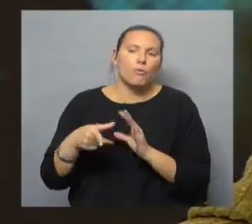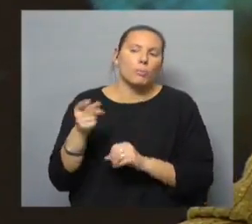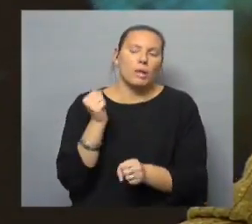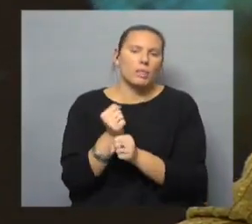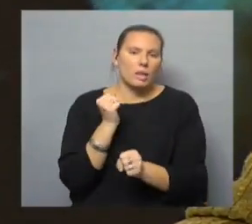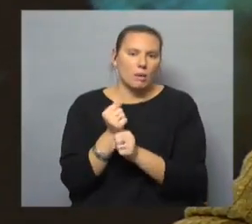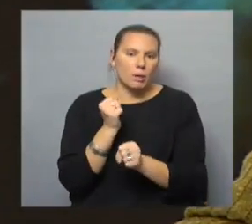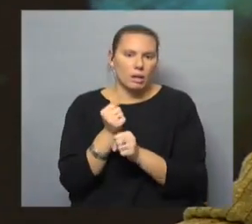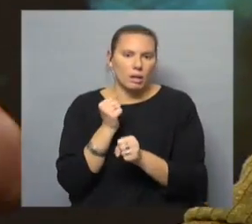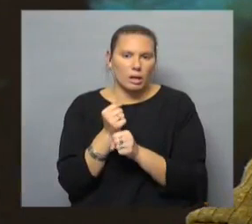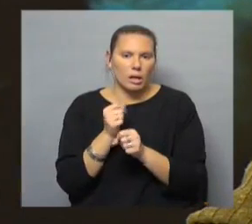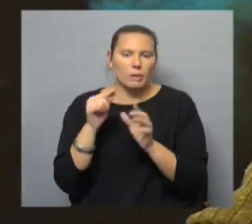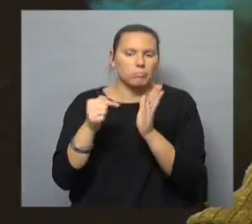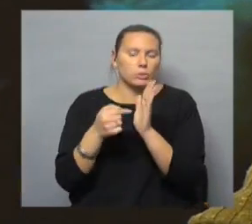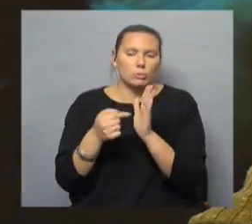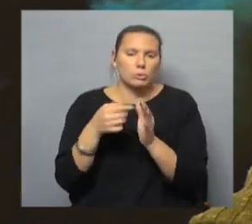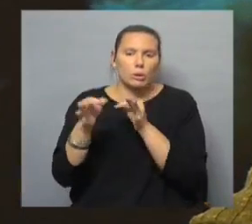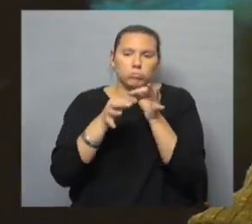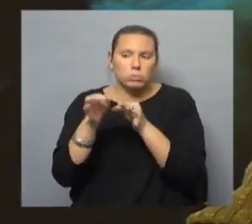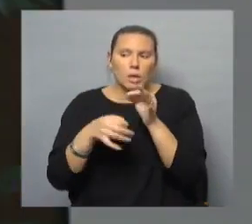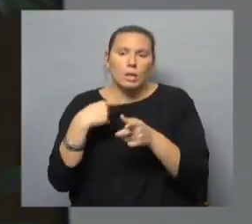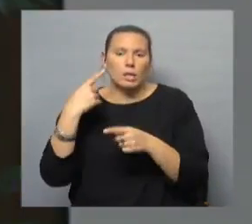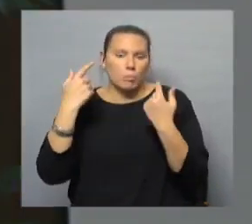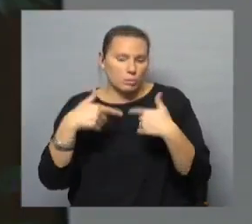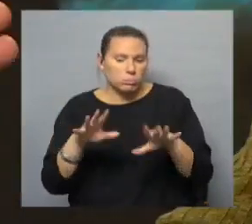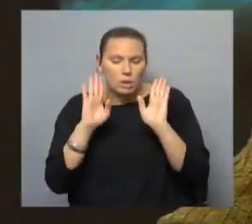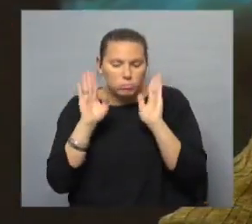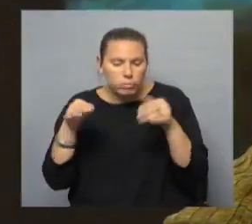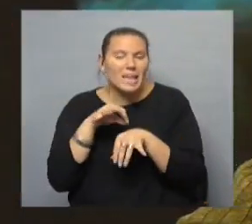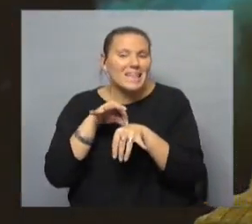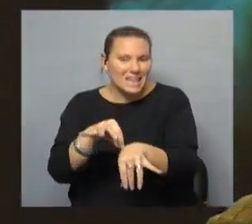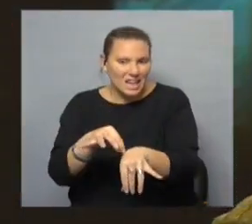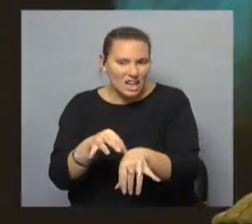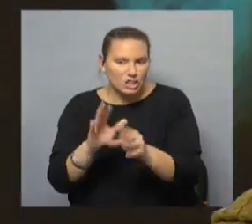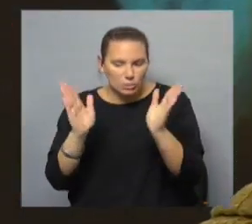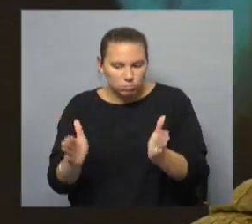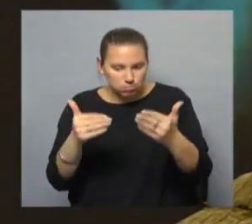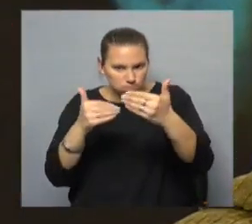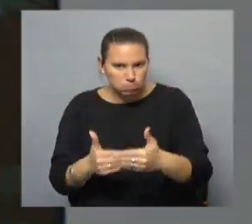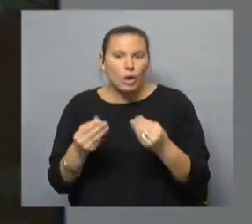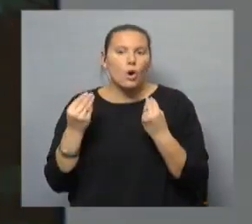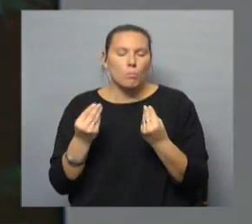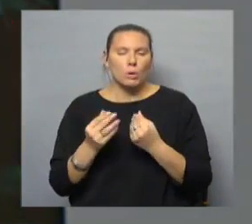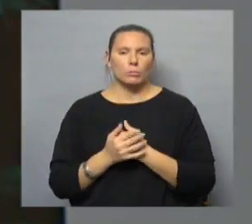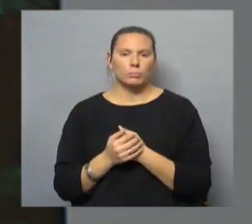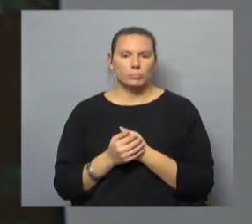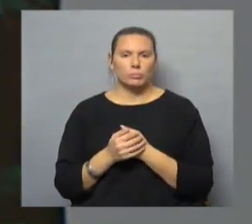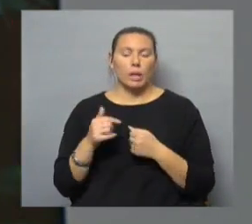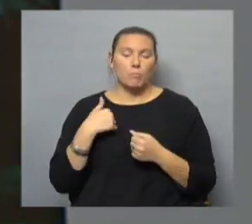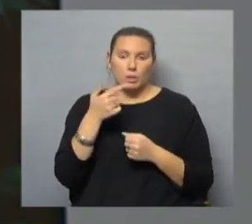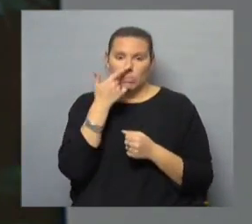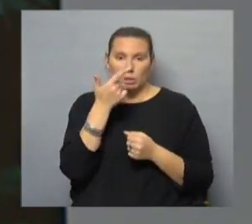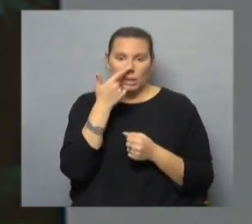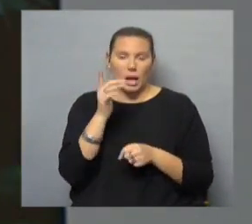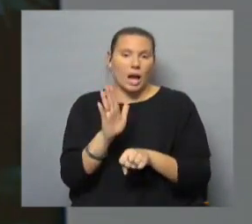trabajar? ¿Tirás un par de puntas y que eso se desarrolle? ¿Guías estrictamente las cosas? ¿Cómo es? A mí me interesa tomar